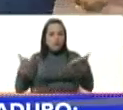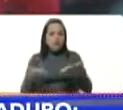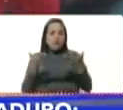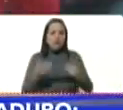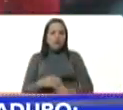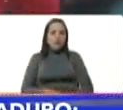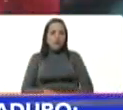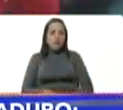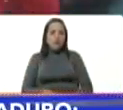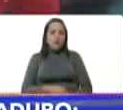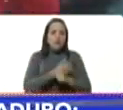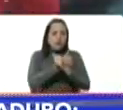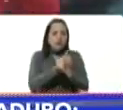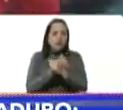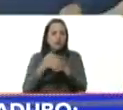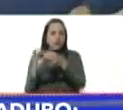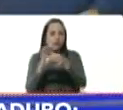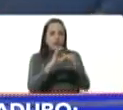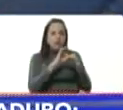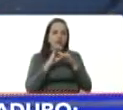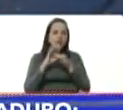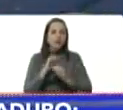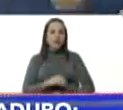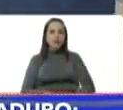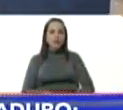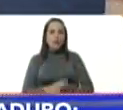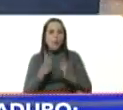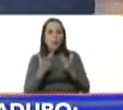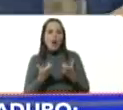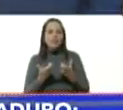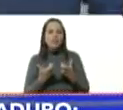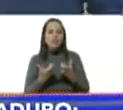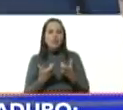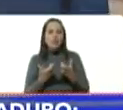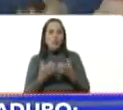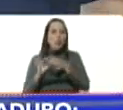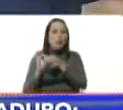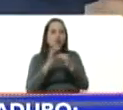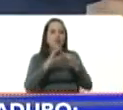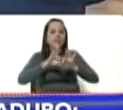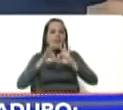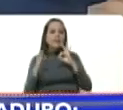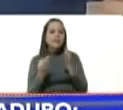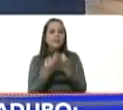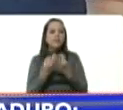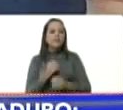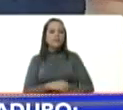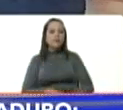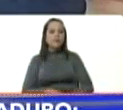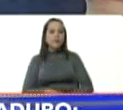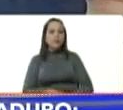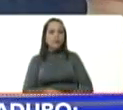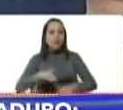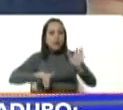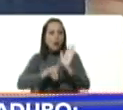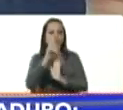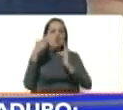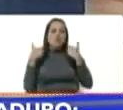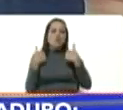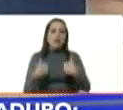que se ve. Claro, unir. Mira, no saben ustedes cuánto se une la familia, cuánto se une y cuánto crece el ser